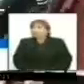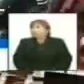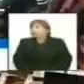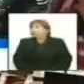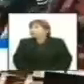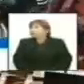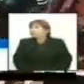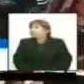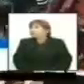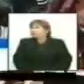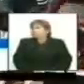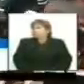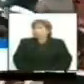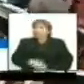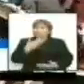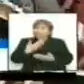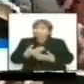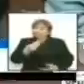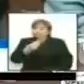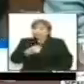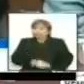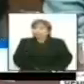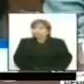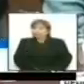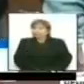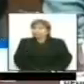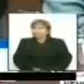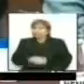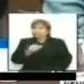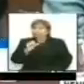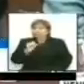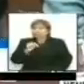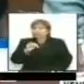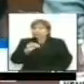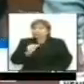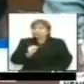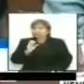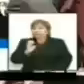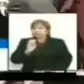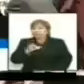Muchas gracias, congresista Mauricio Mulder, congresista Sonia Echevarría.